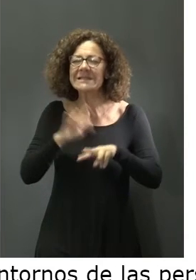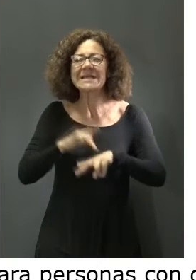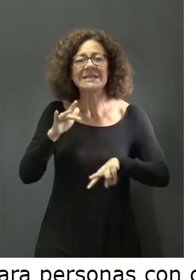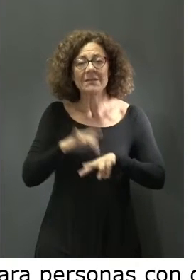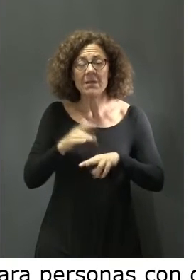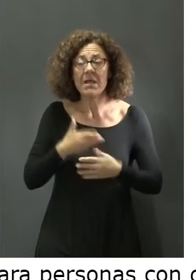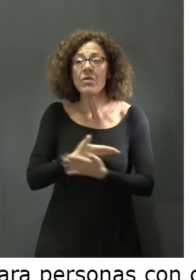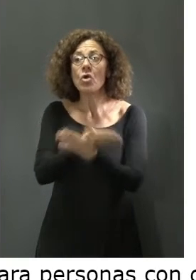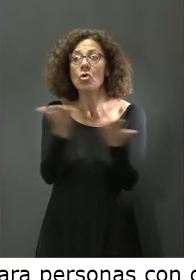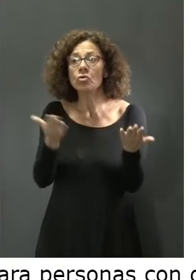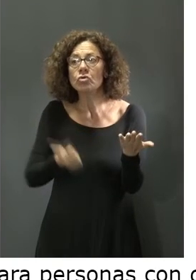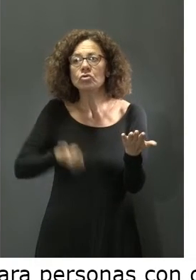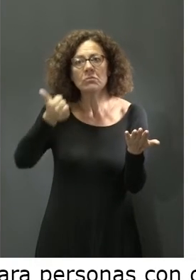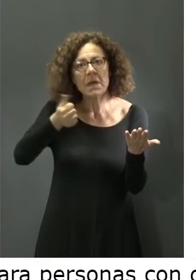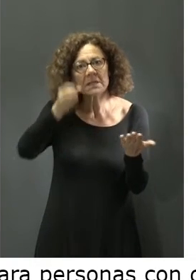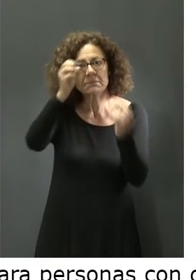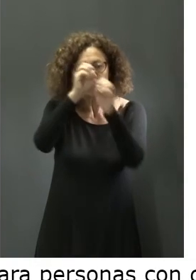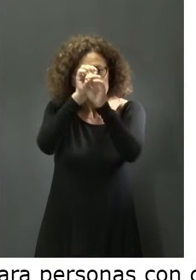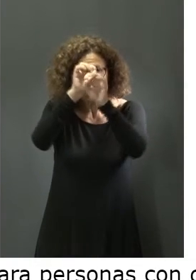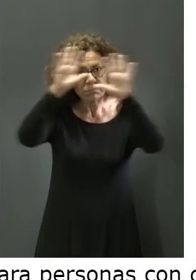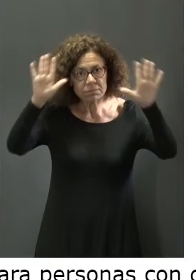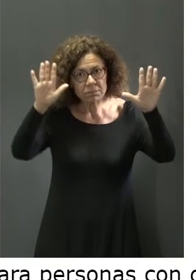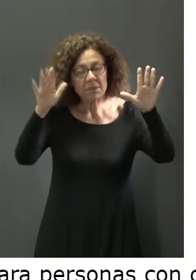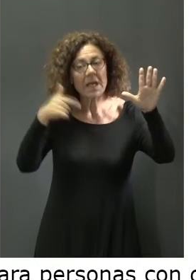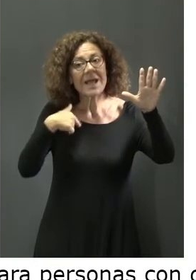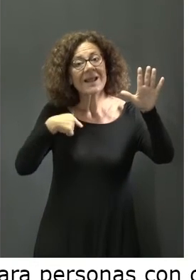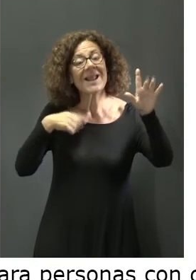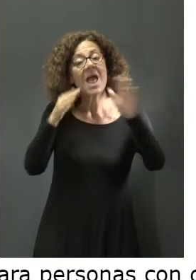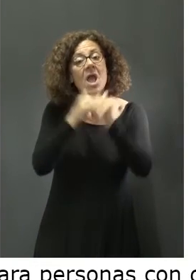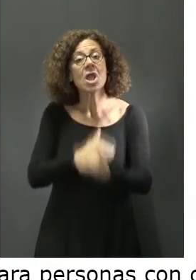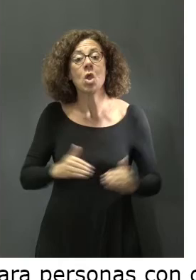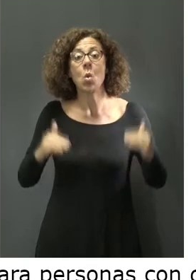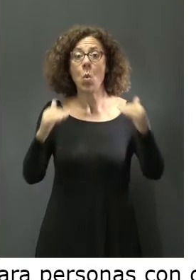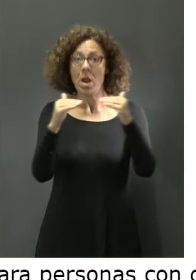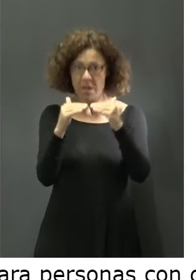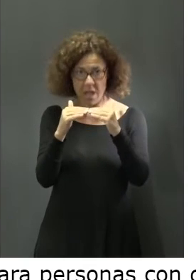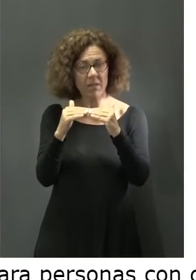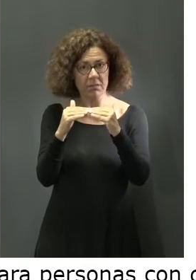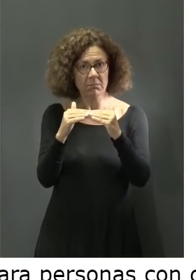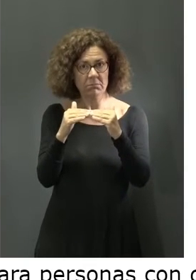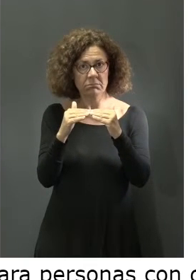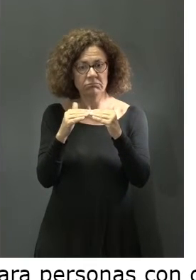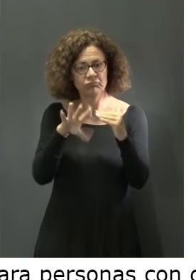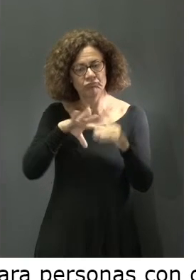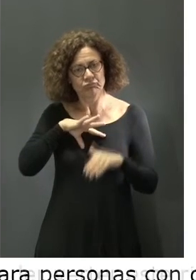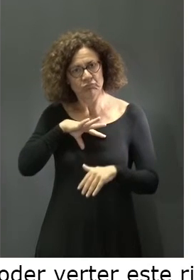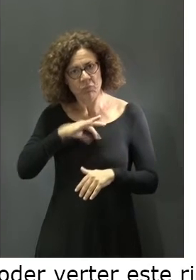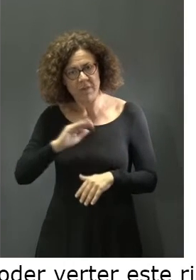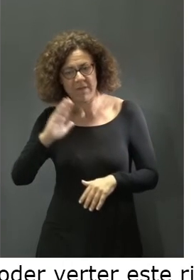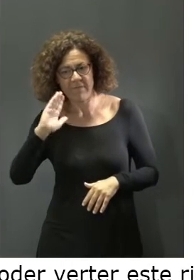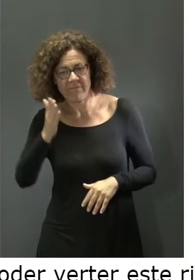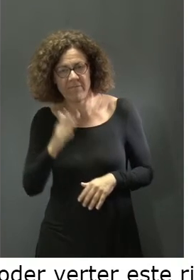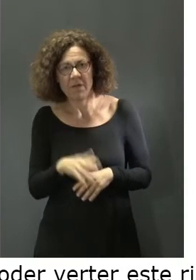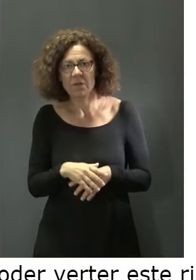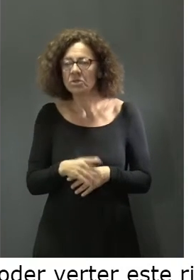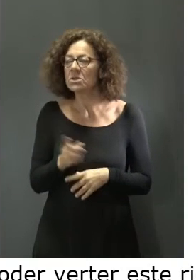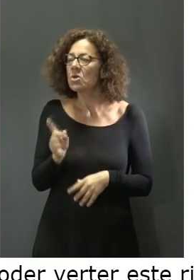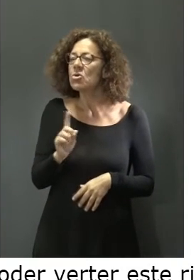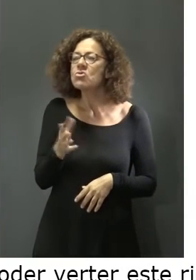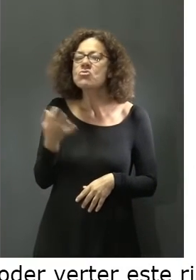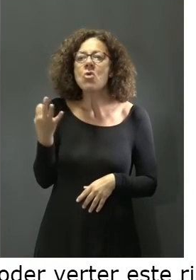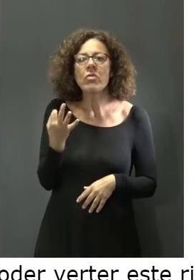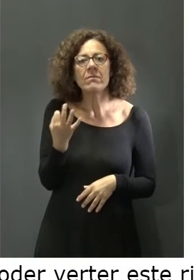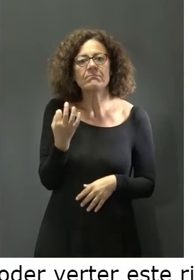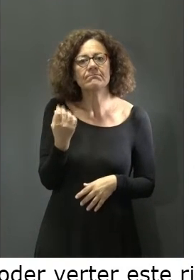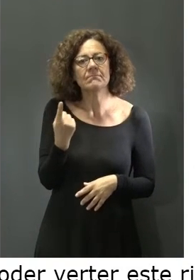a ser más conscientes de que la igualdad puede verse comprometida y, por tanto, que no podemos ceder